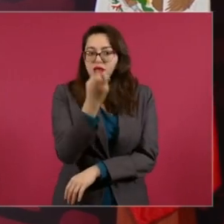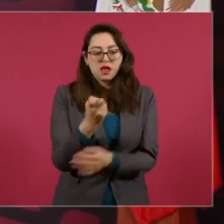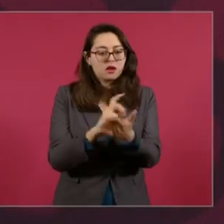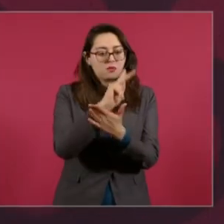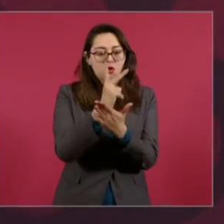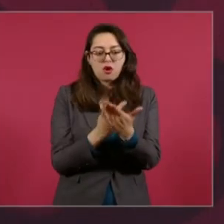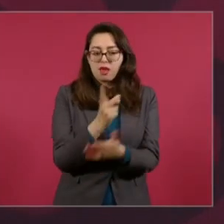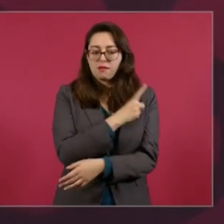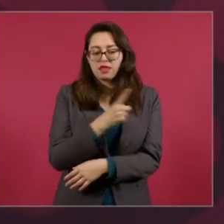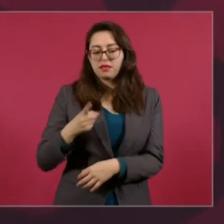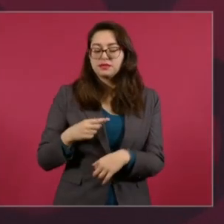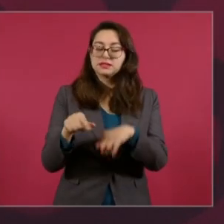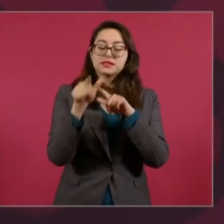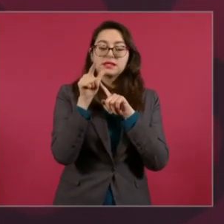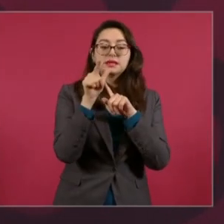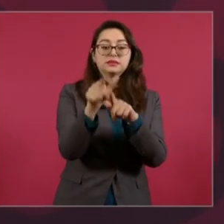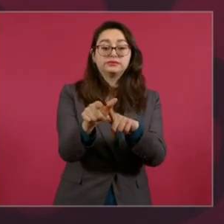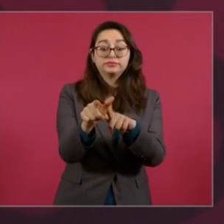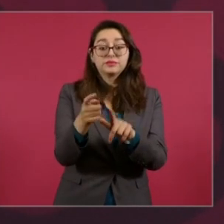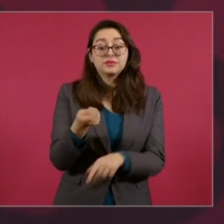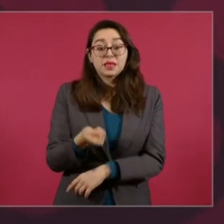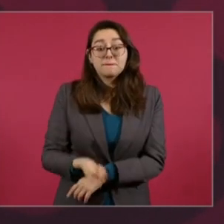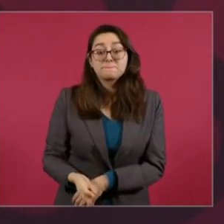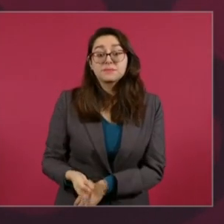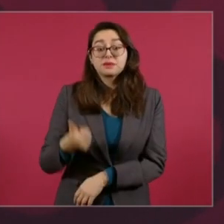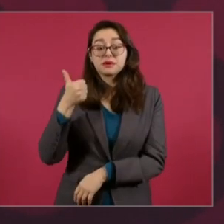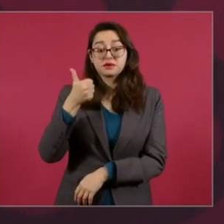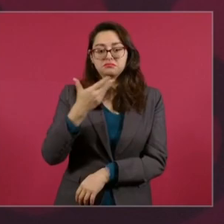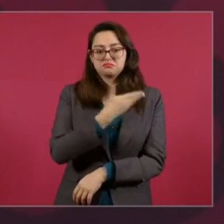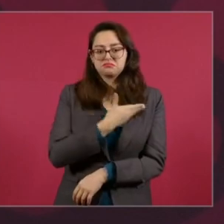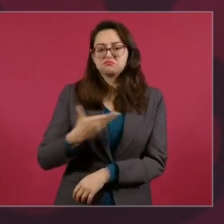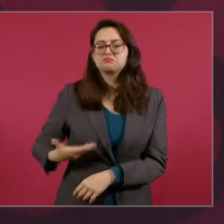Por primera vez, un migrante